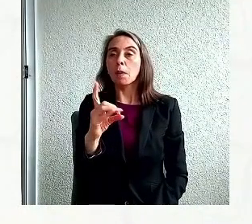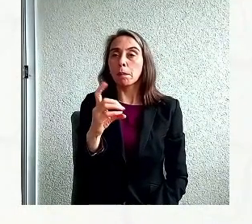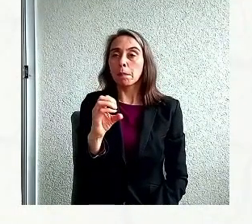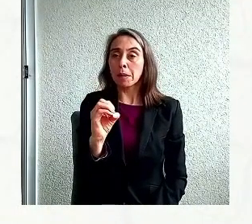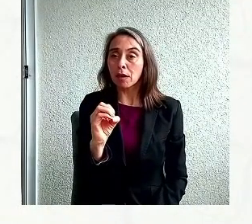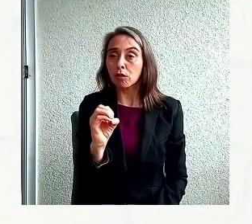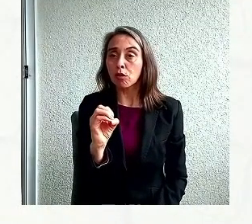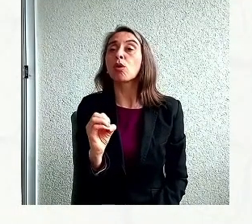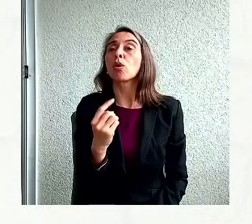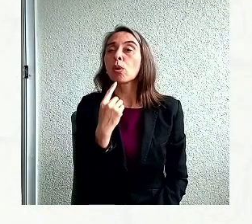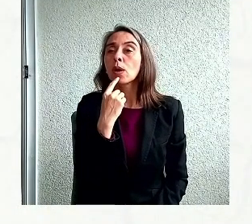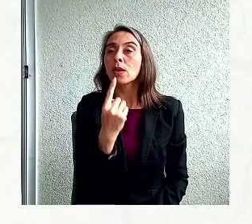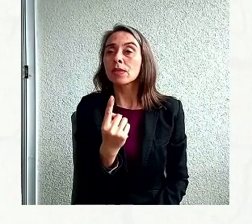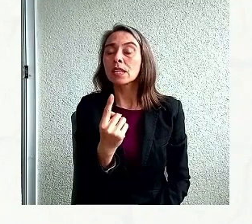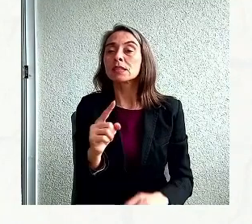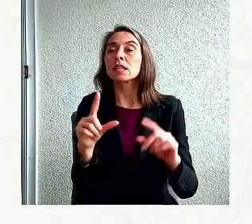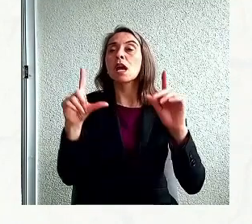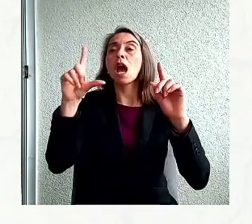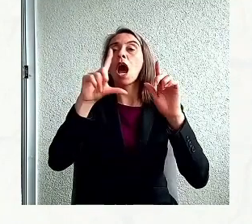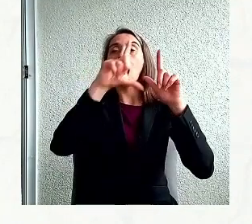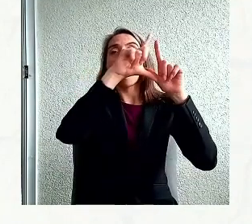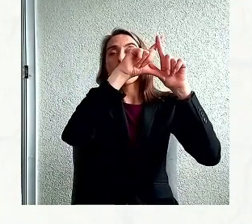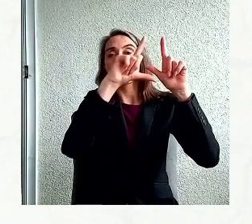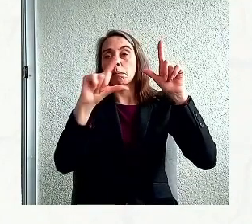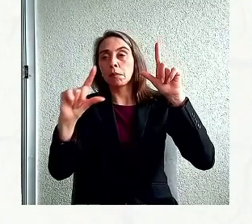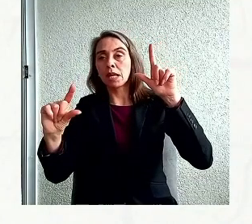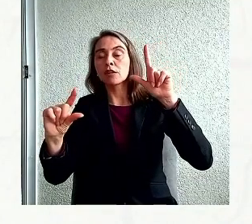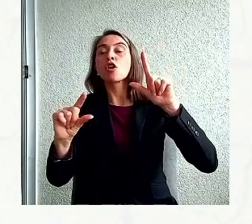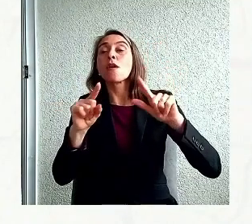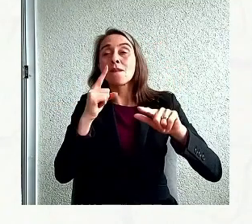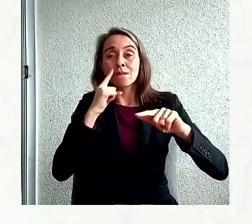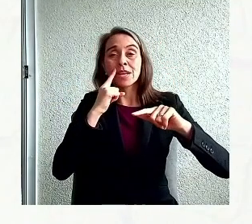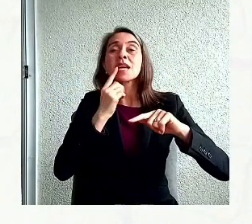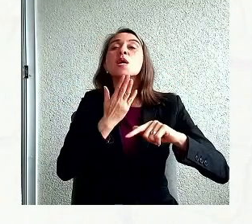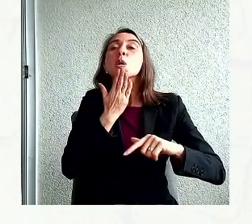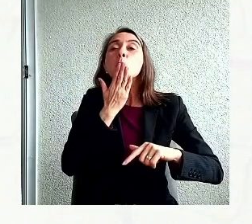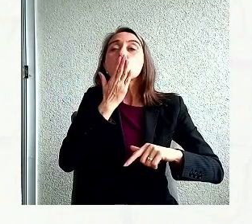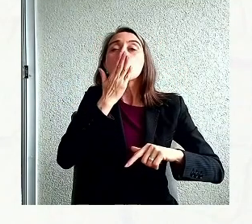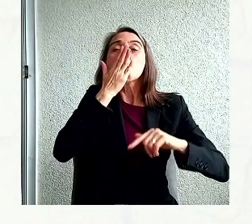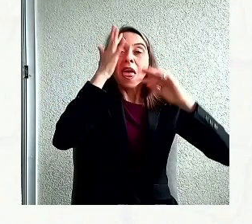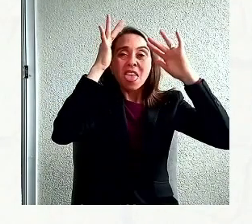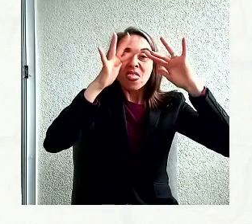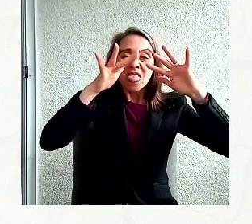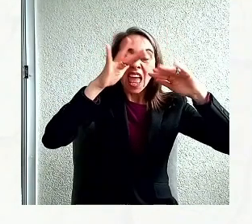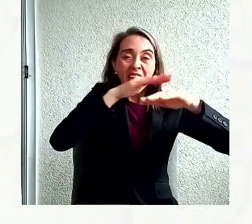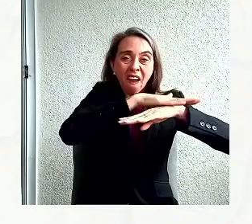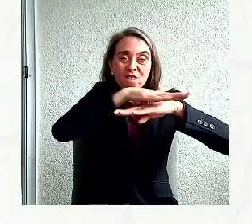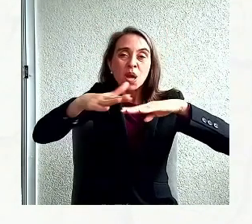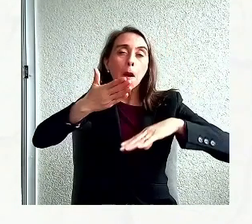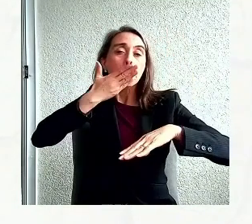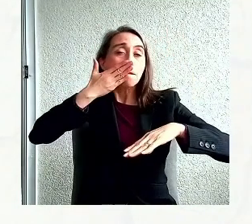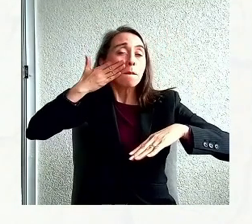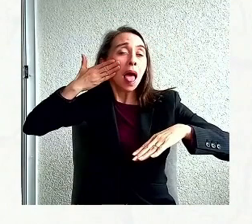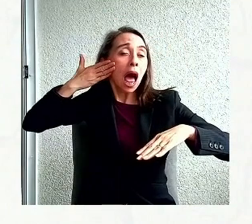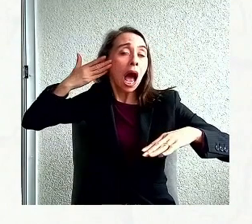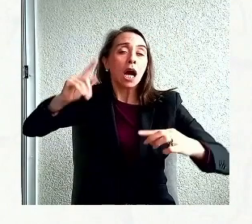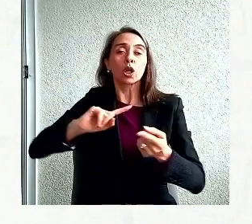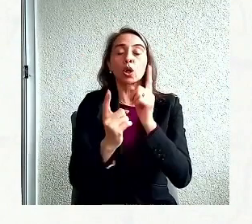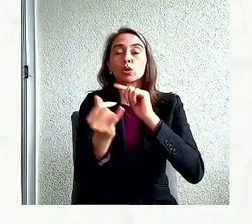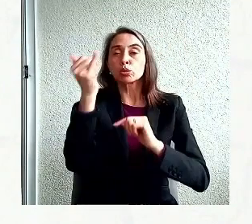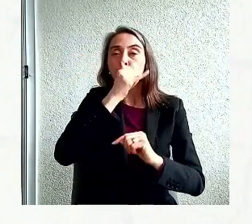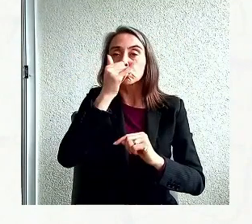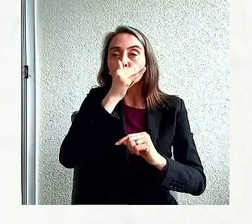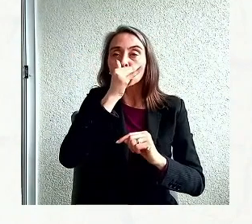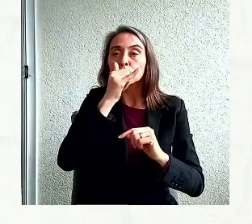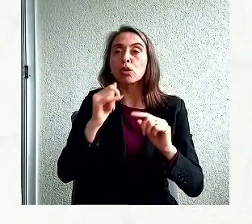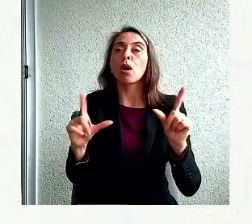y va perdiendo obviamente su capacidad entonces de enfriamiento, que es lo que estábamos comentando. Bueno, termino agradeciendo, por supuesto, a todas las instituciones que nos